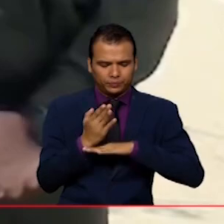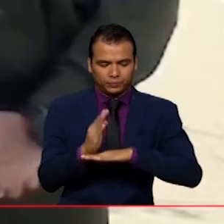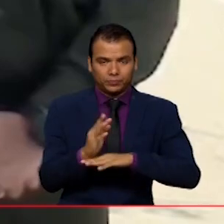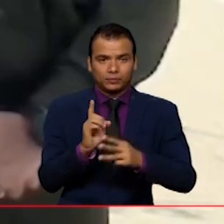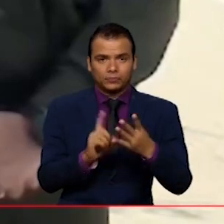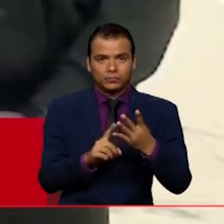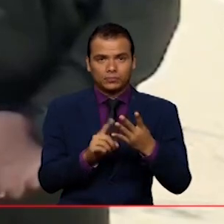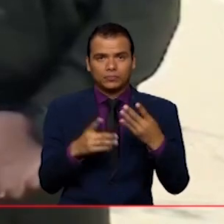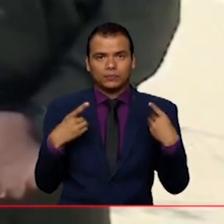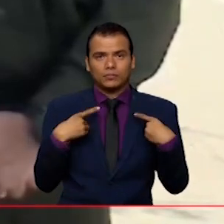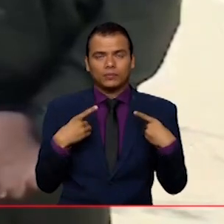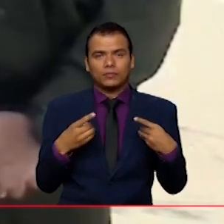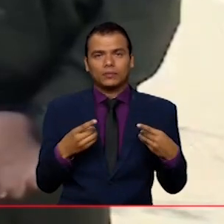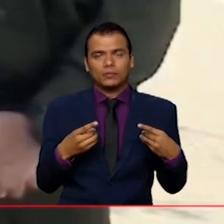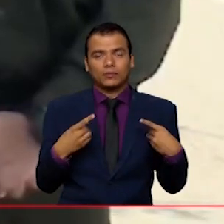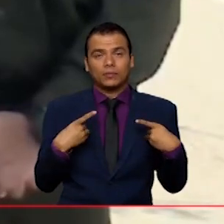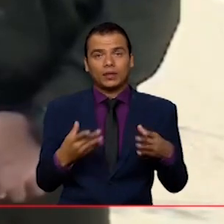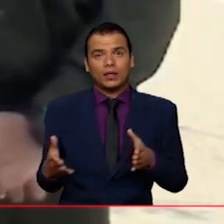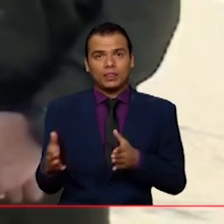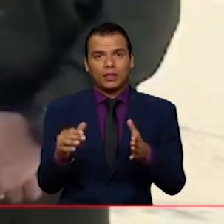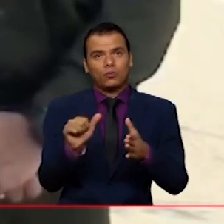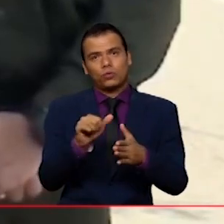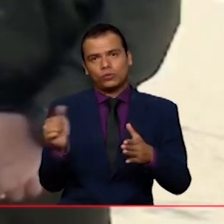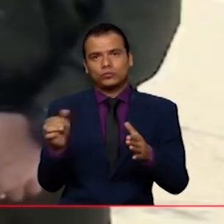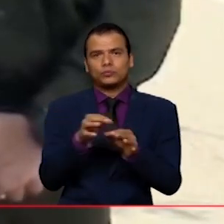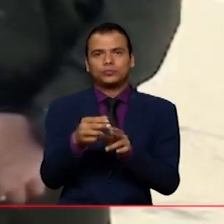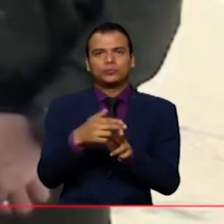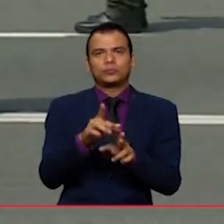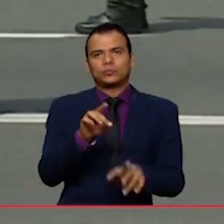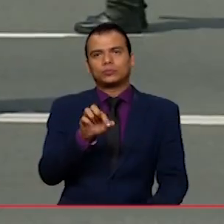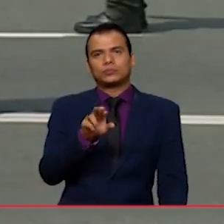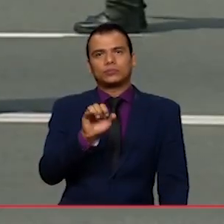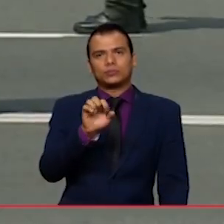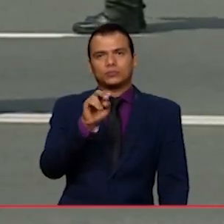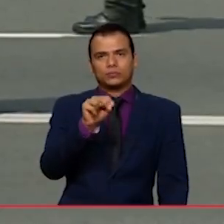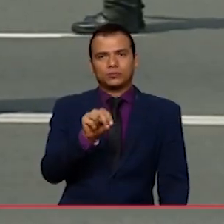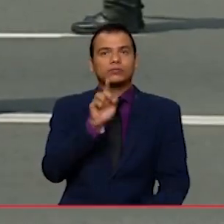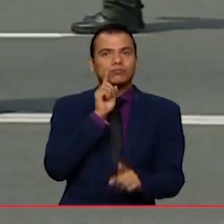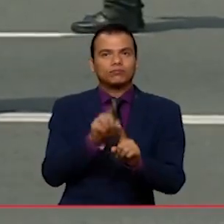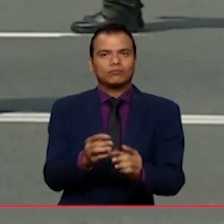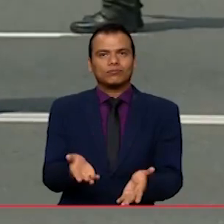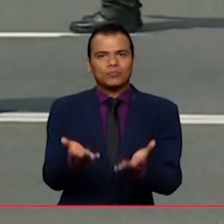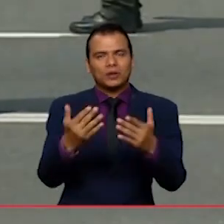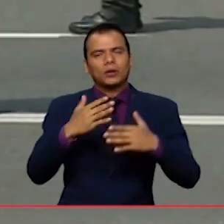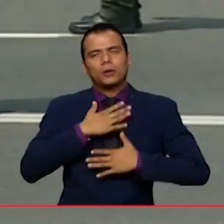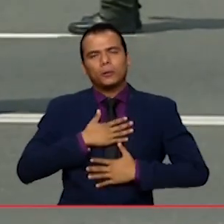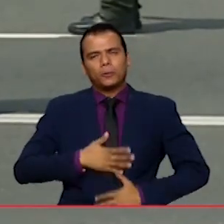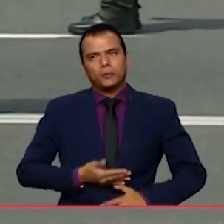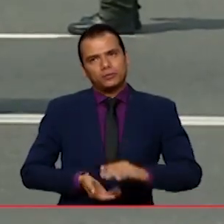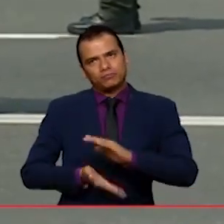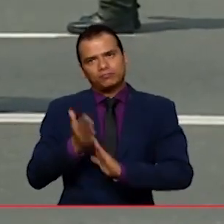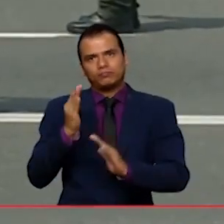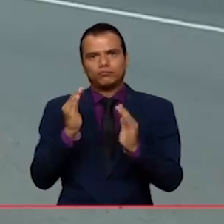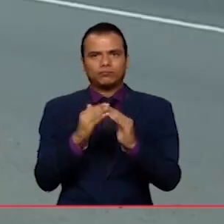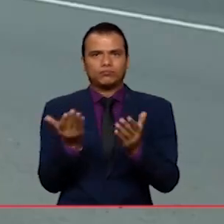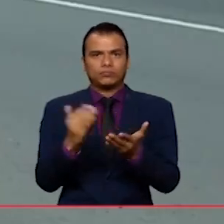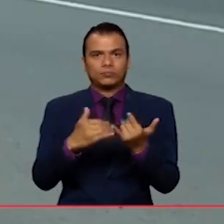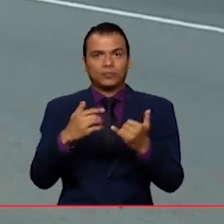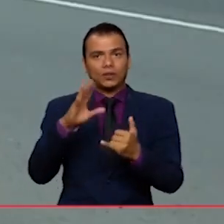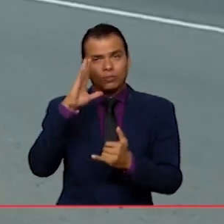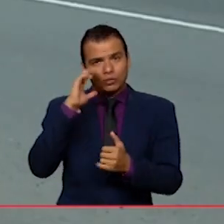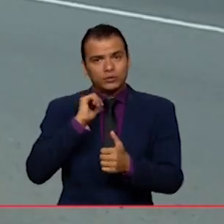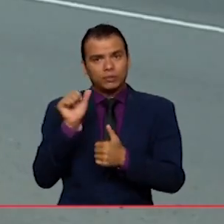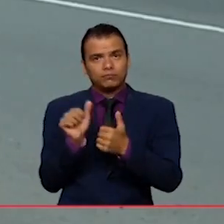Dagua, para hacer mucho más seguro el regreso de ustedes a sus casas. El acompañamiento policial puede lograr resultados positivos si